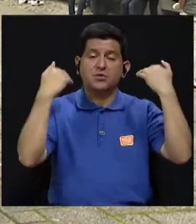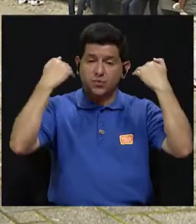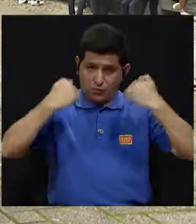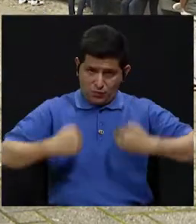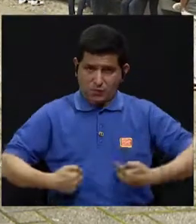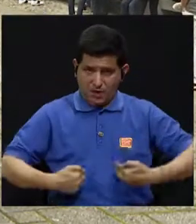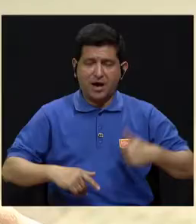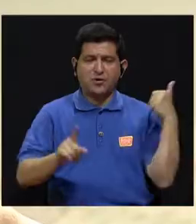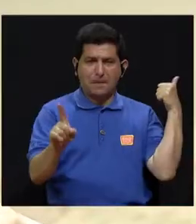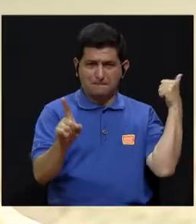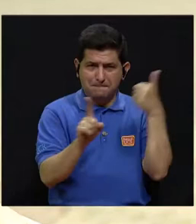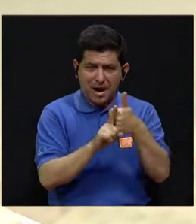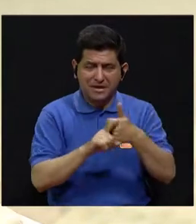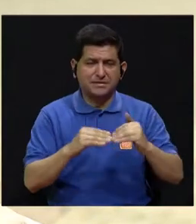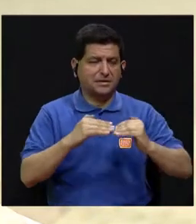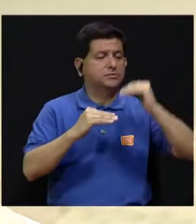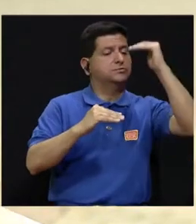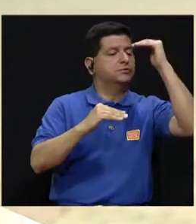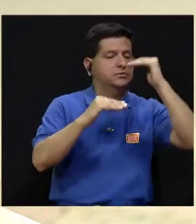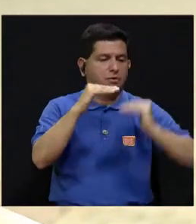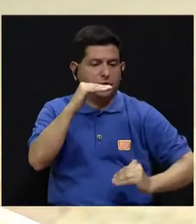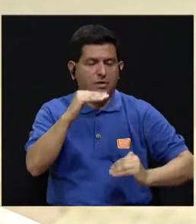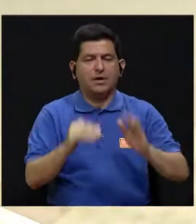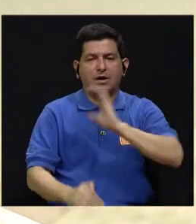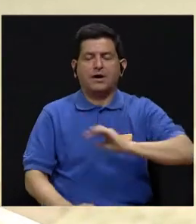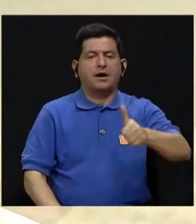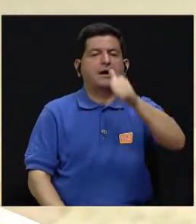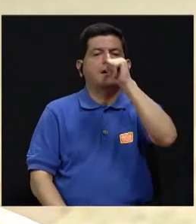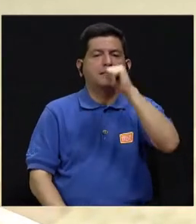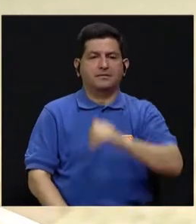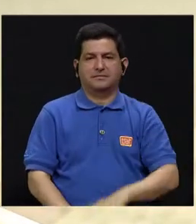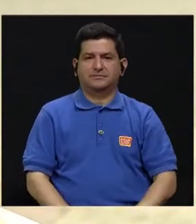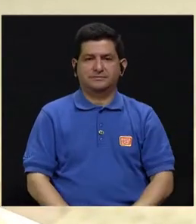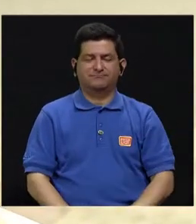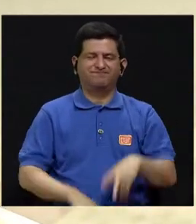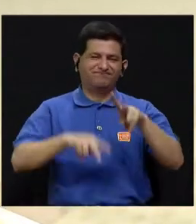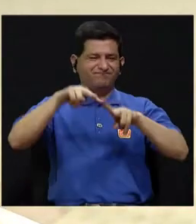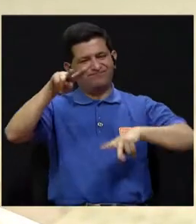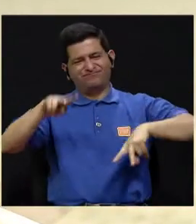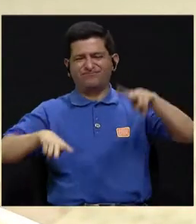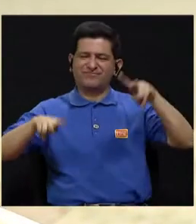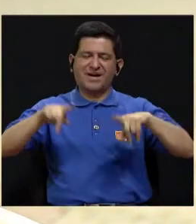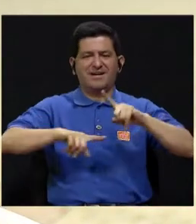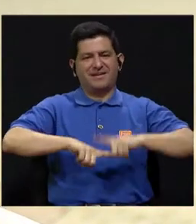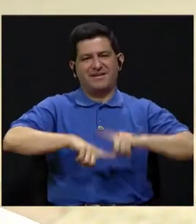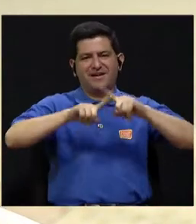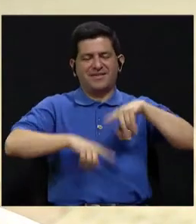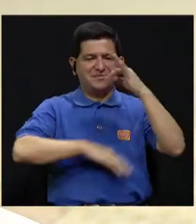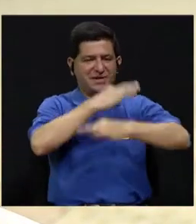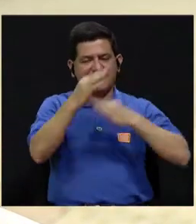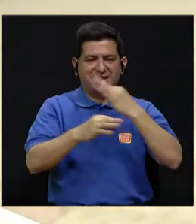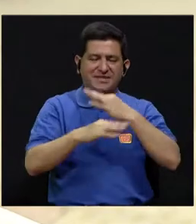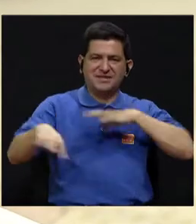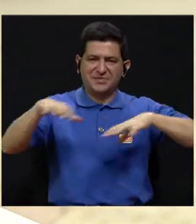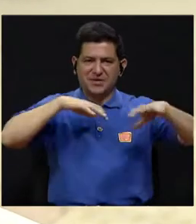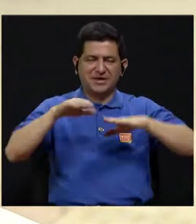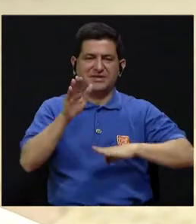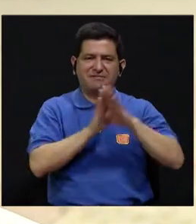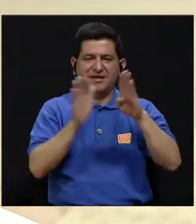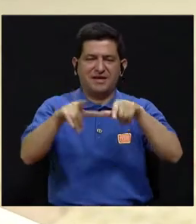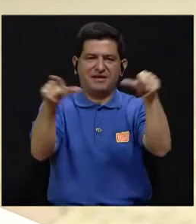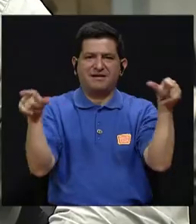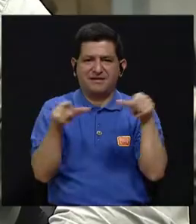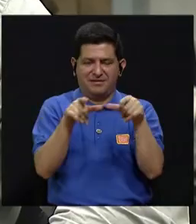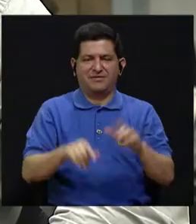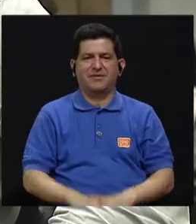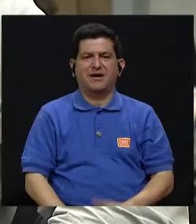que impactan en mayor o menor grado la calidad del agua, entonces varía mucho dependiendo del tipo de actividad que se desarrolla en la